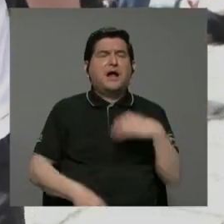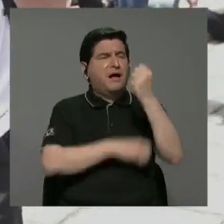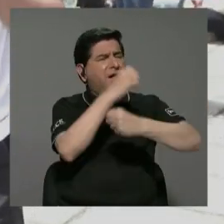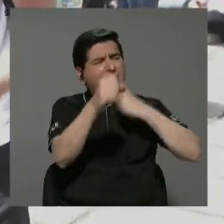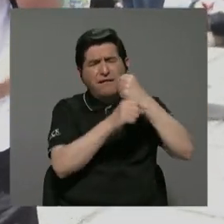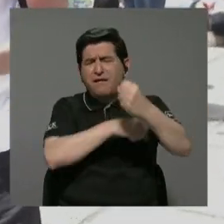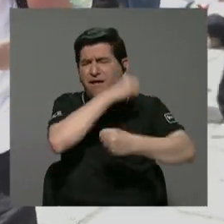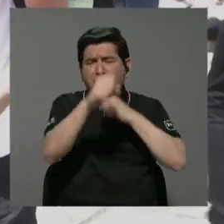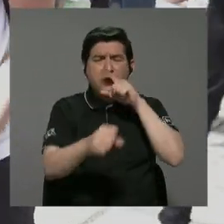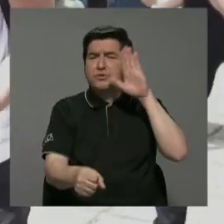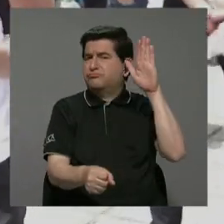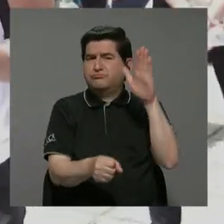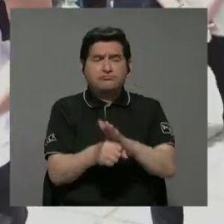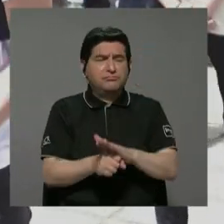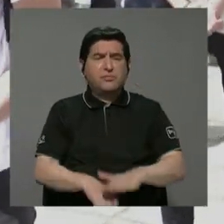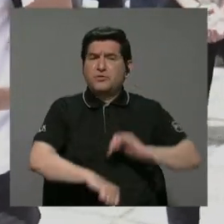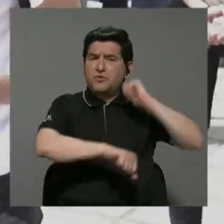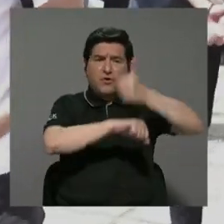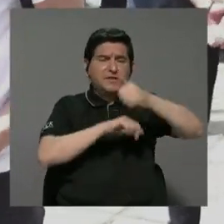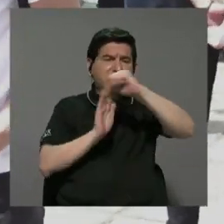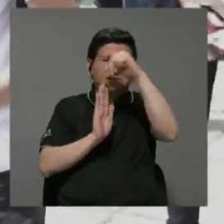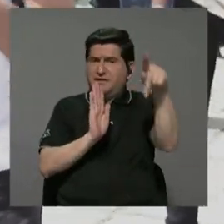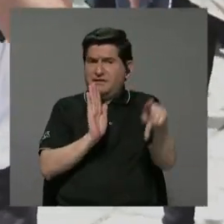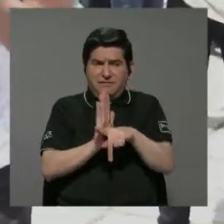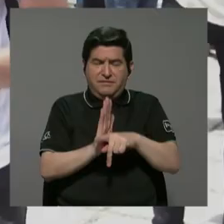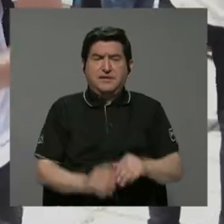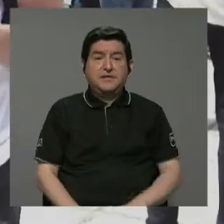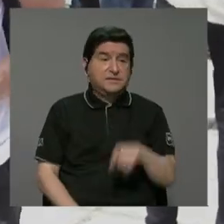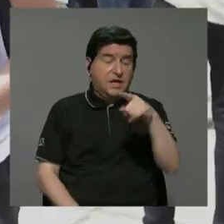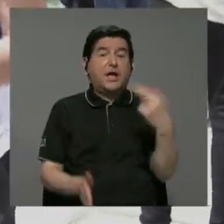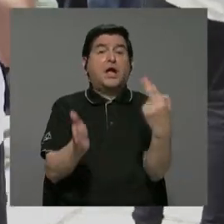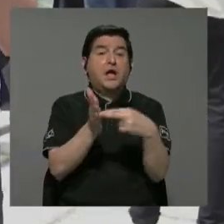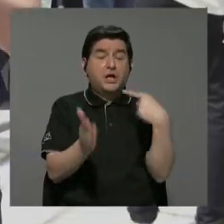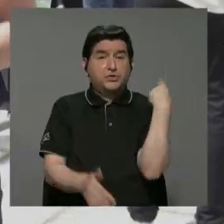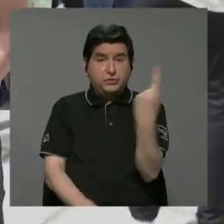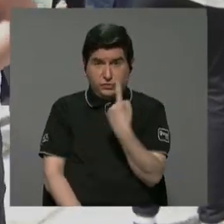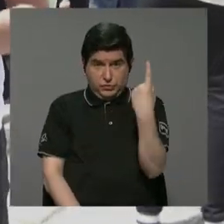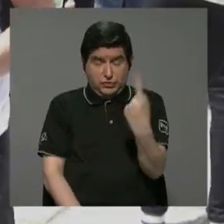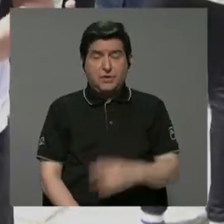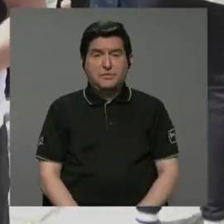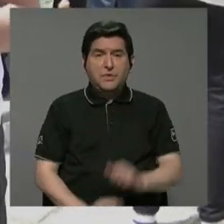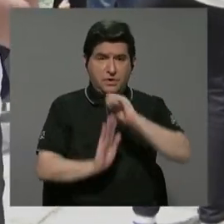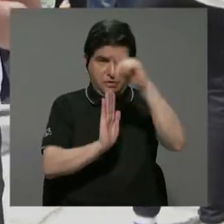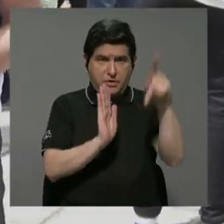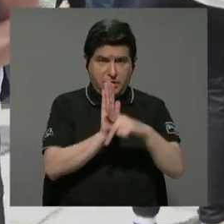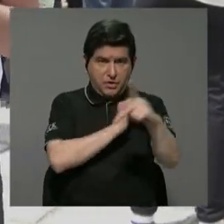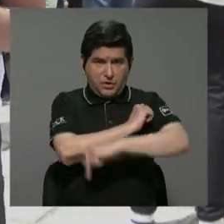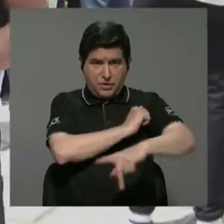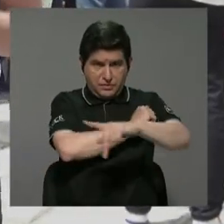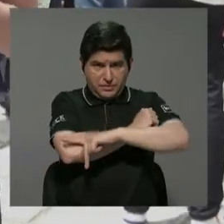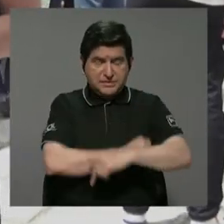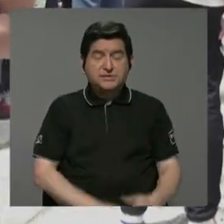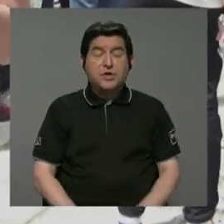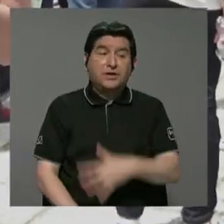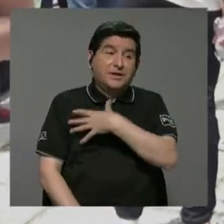años, se incumple totalmente lo que se ha estipulado en la Constitución Política. Eso hay que repetirlo siempre, porque la Constitución en este país, le gusta o no le gusta al gobierno, se tiene que